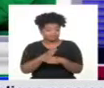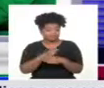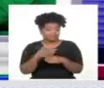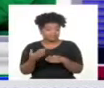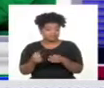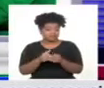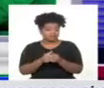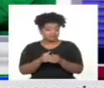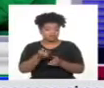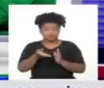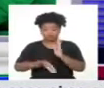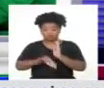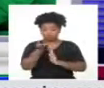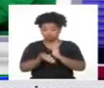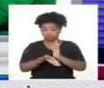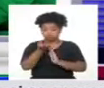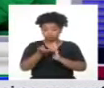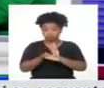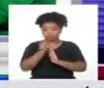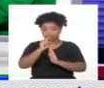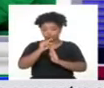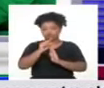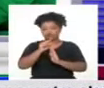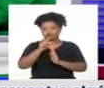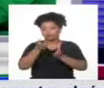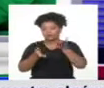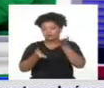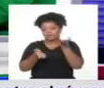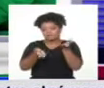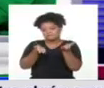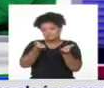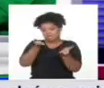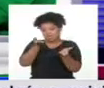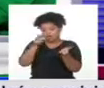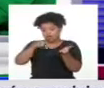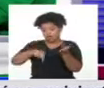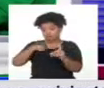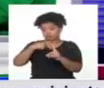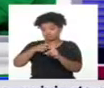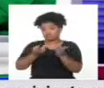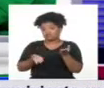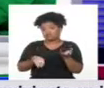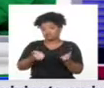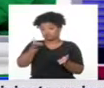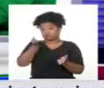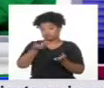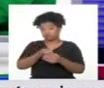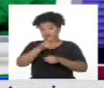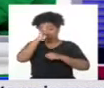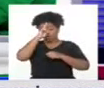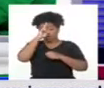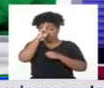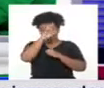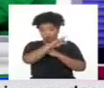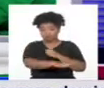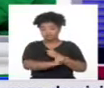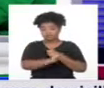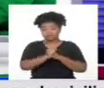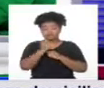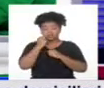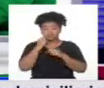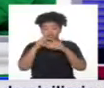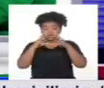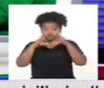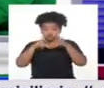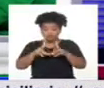de activos, el número de casos confirmados que se mantienen en nuestros hospitales, pues sea un número que